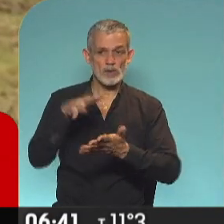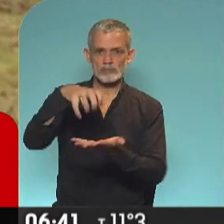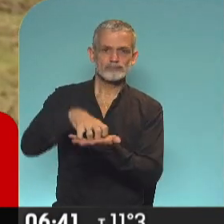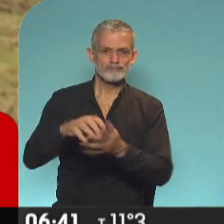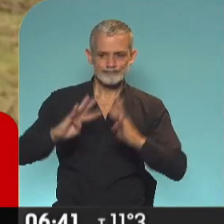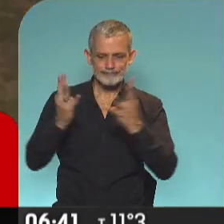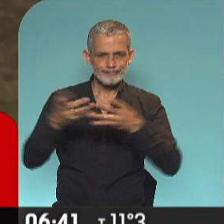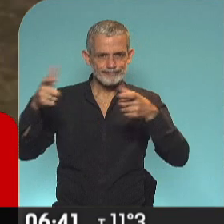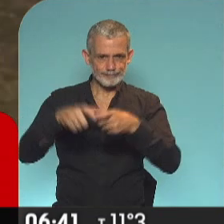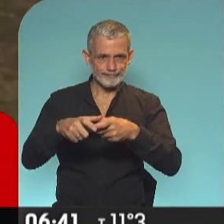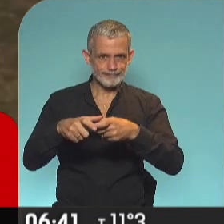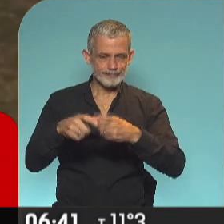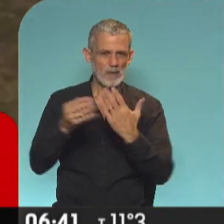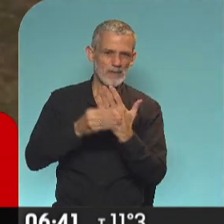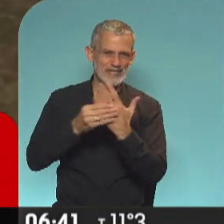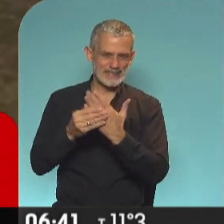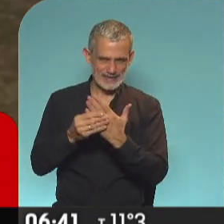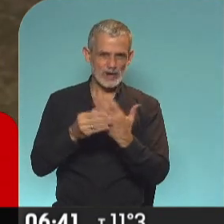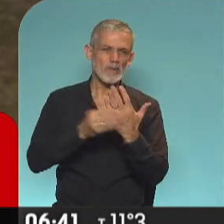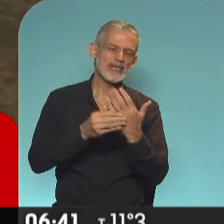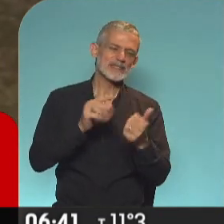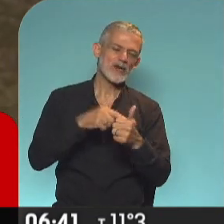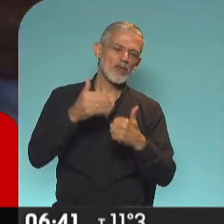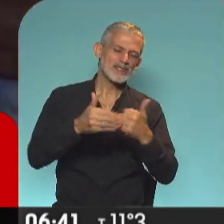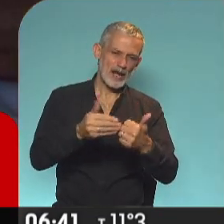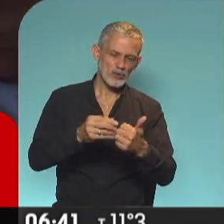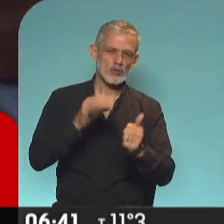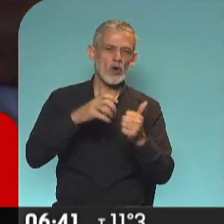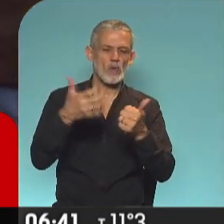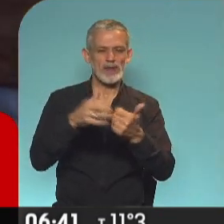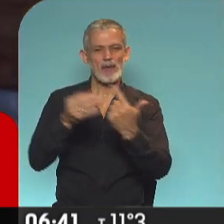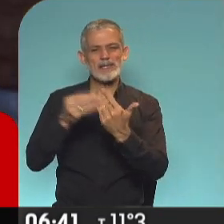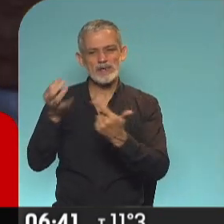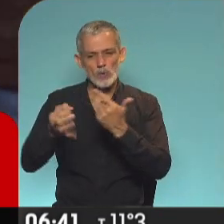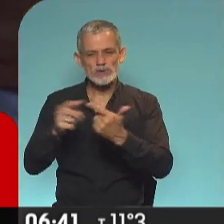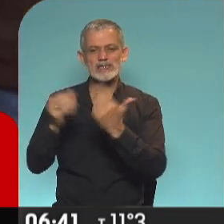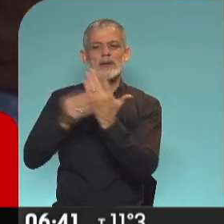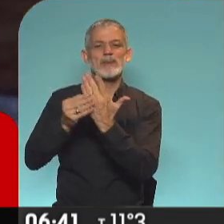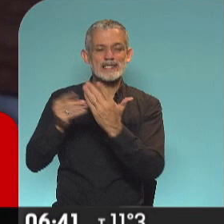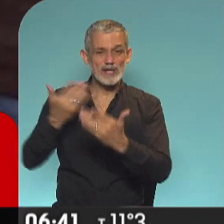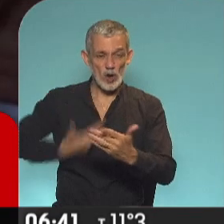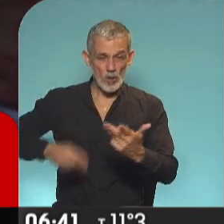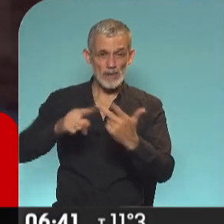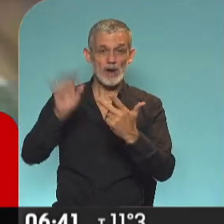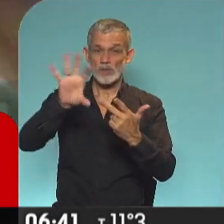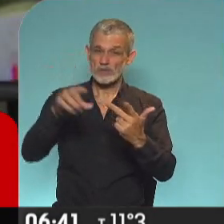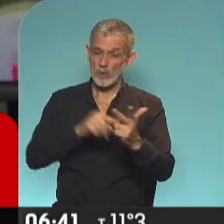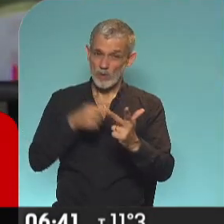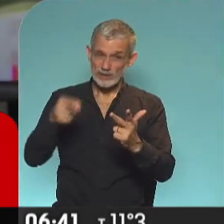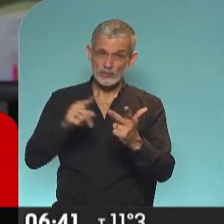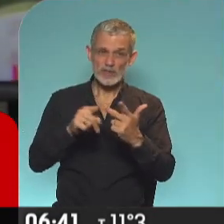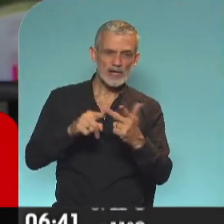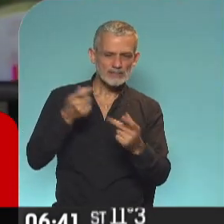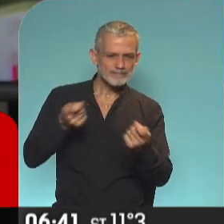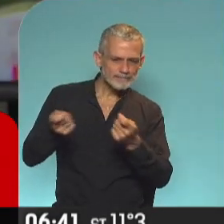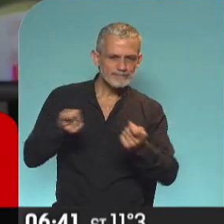comité interministerial integrado por el Ministerio de Desarrollo de la Comunidad, el Ministerio de Justicia, el Ministerio de Gobierno de la provincia de Buenos Aires,